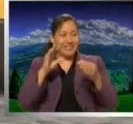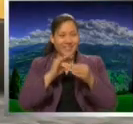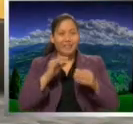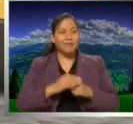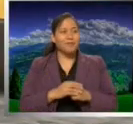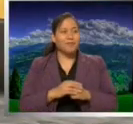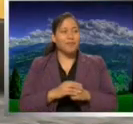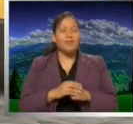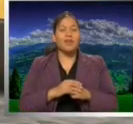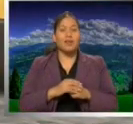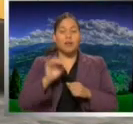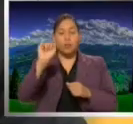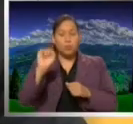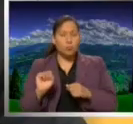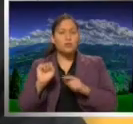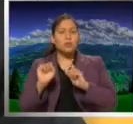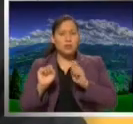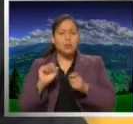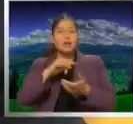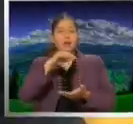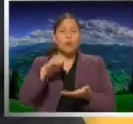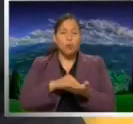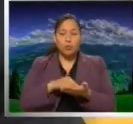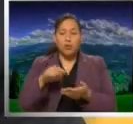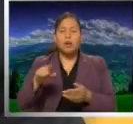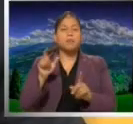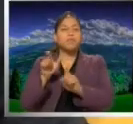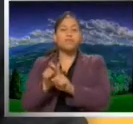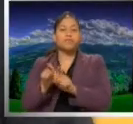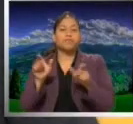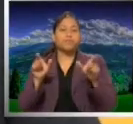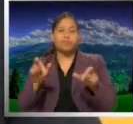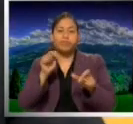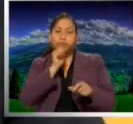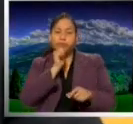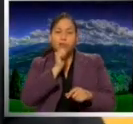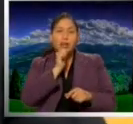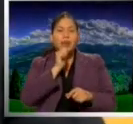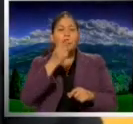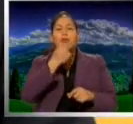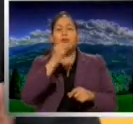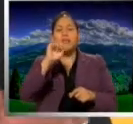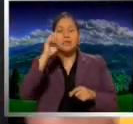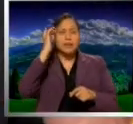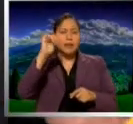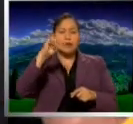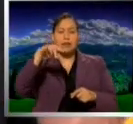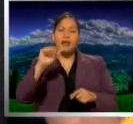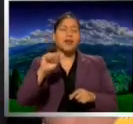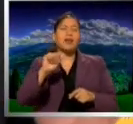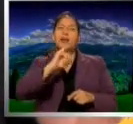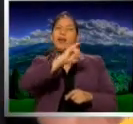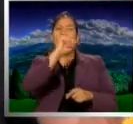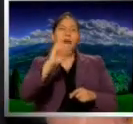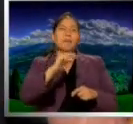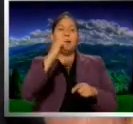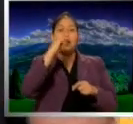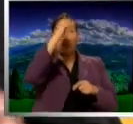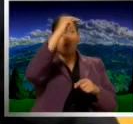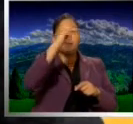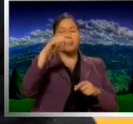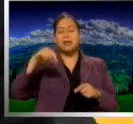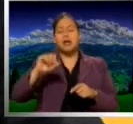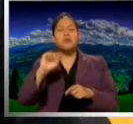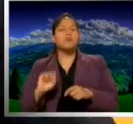Entraron por el sur porque era la zona de la Ciudad de México menos protegida. Santa Ana decía que no iba a entrar jamás un ejército invasor por ahí,